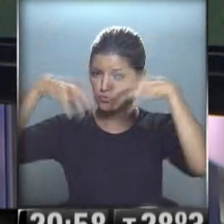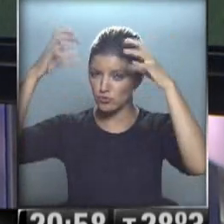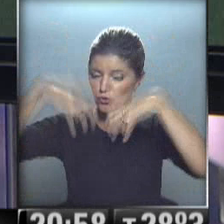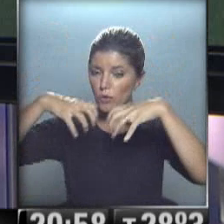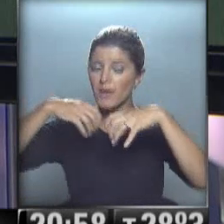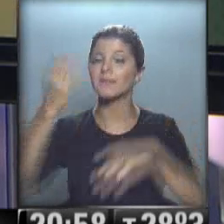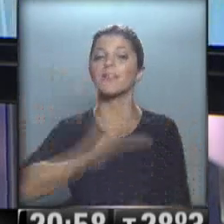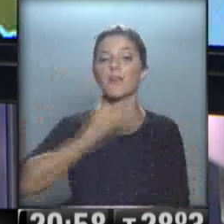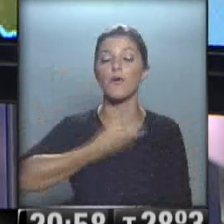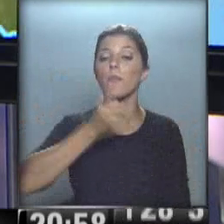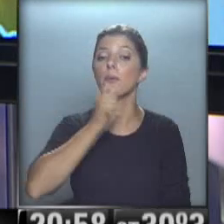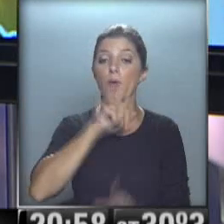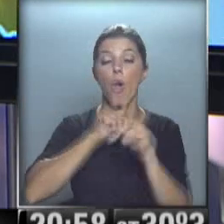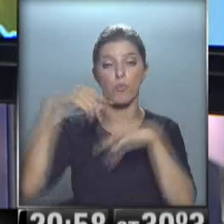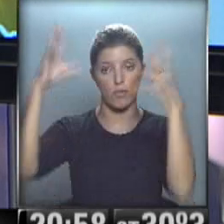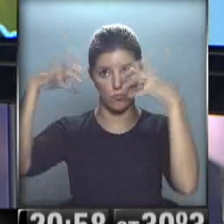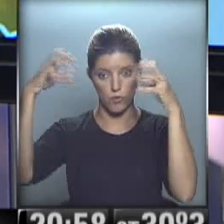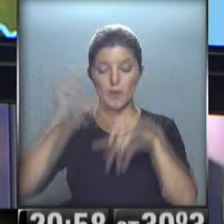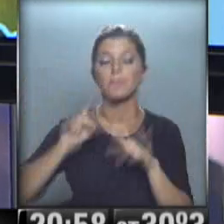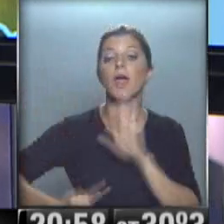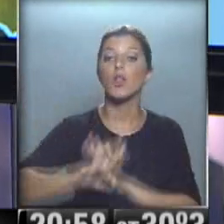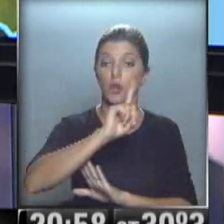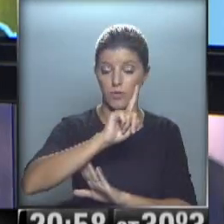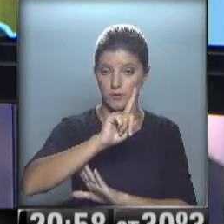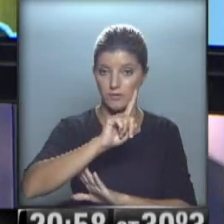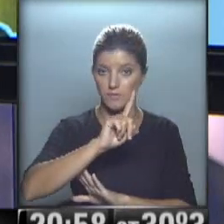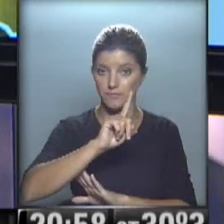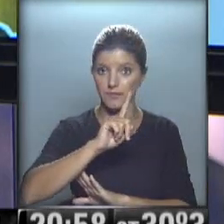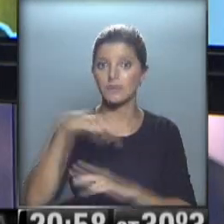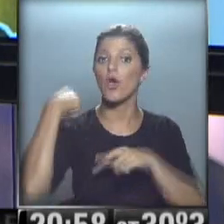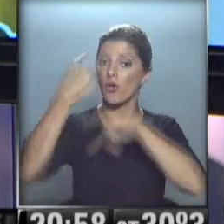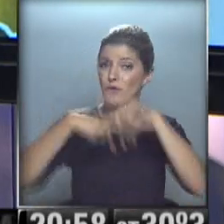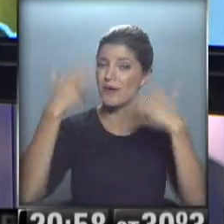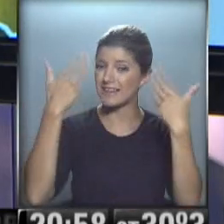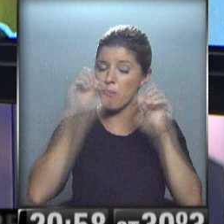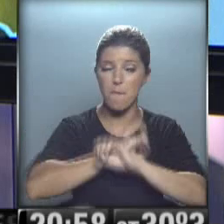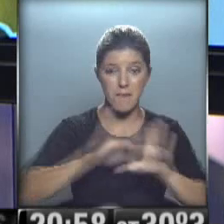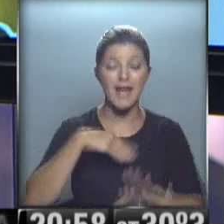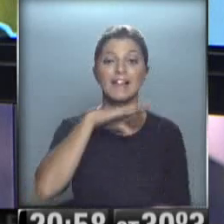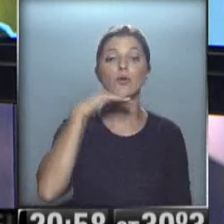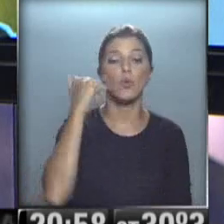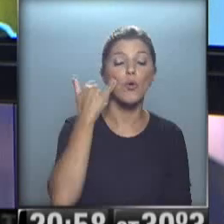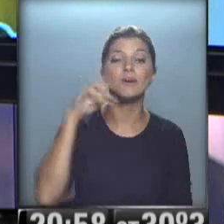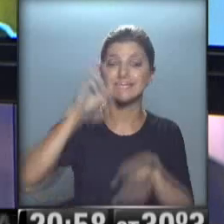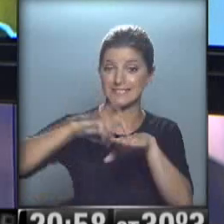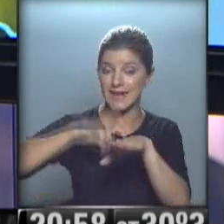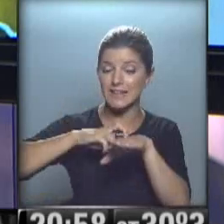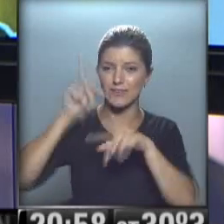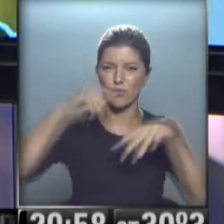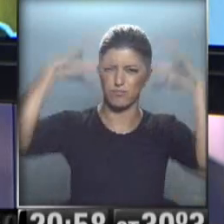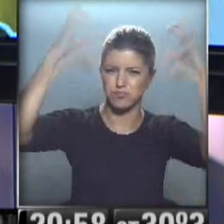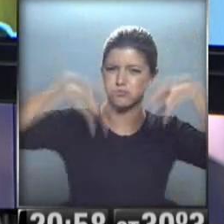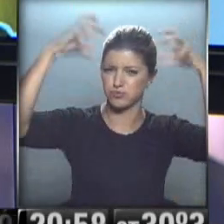con probabilidad de algunas tormentas. El noroeste del país, persiste el mal tiempo en Salta y Jujuy, chaparrones y tormentas de